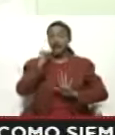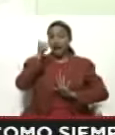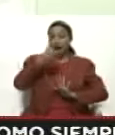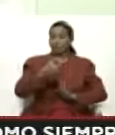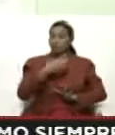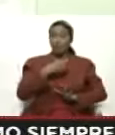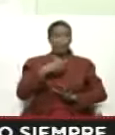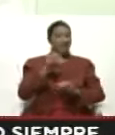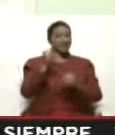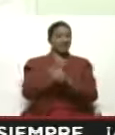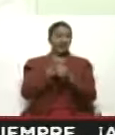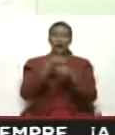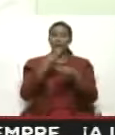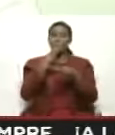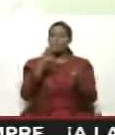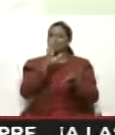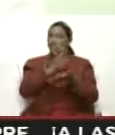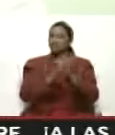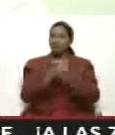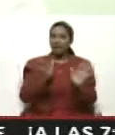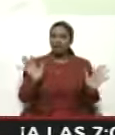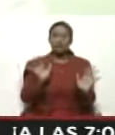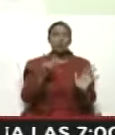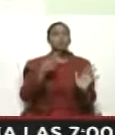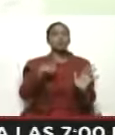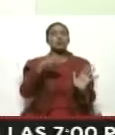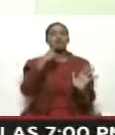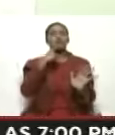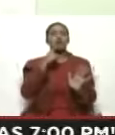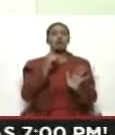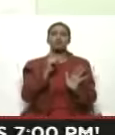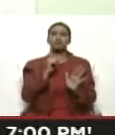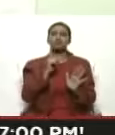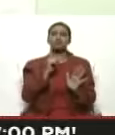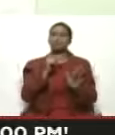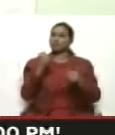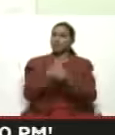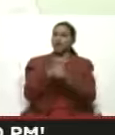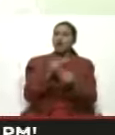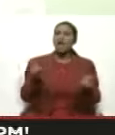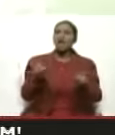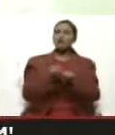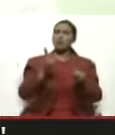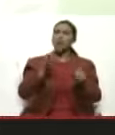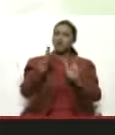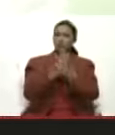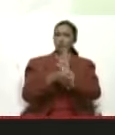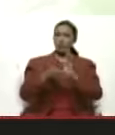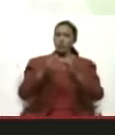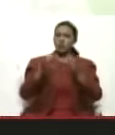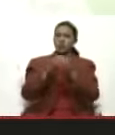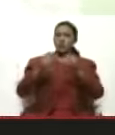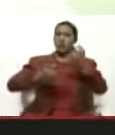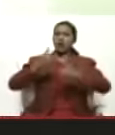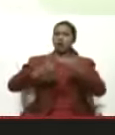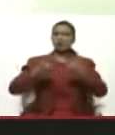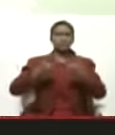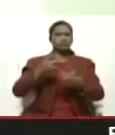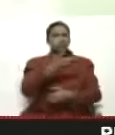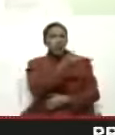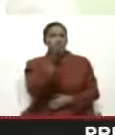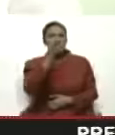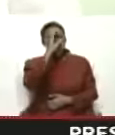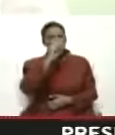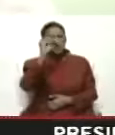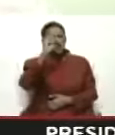públicas, hoy en día actúa como que si fuese a pertenecer al gobierno, al gabinete del candidato opositor. ¿Qué opinión tienen de